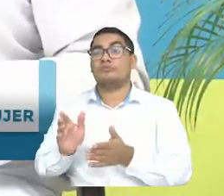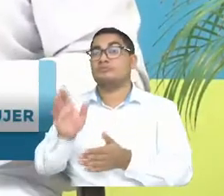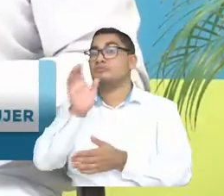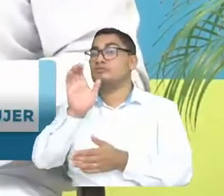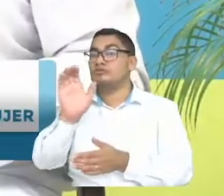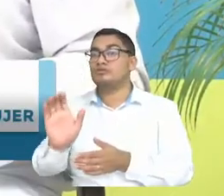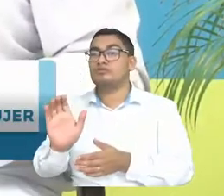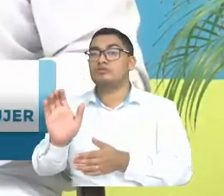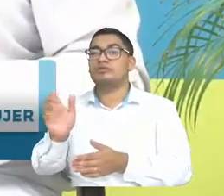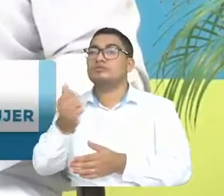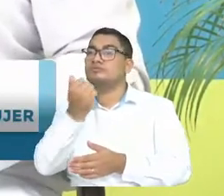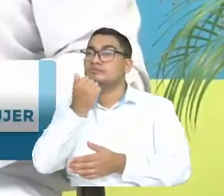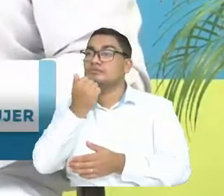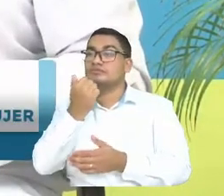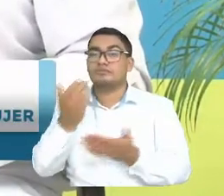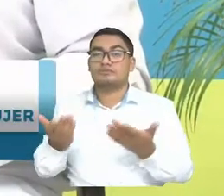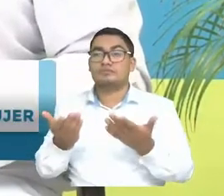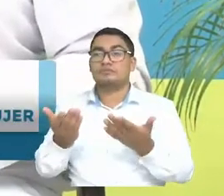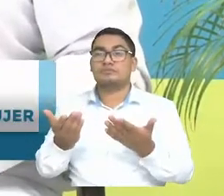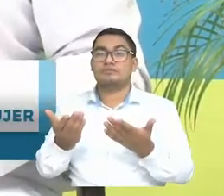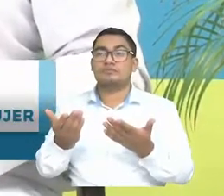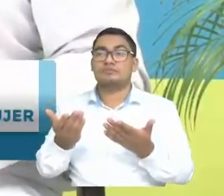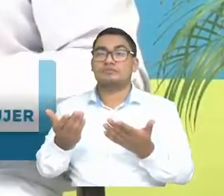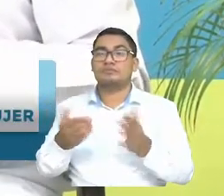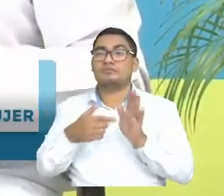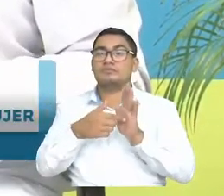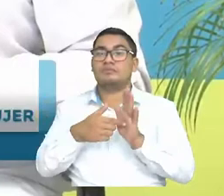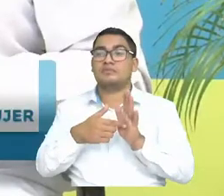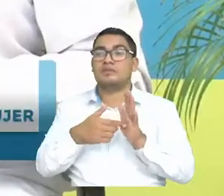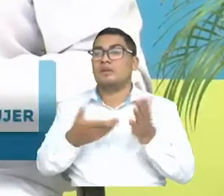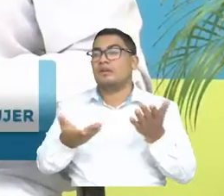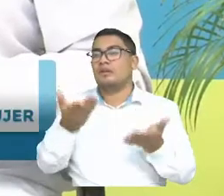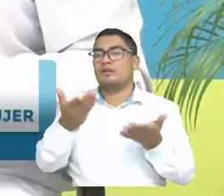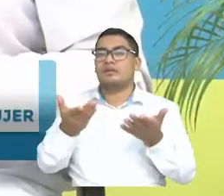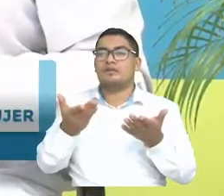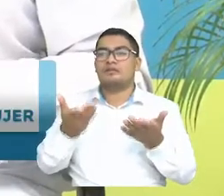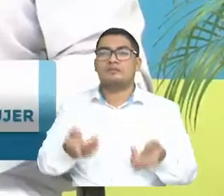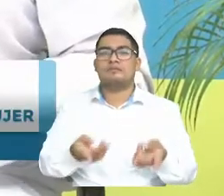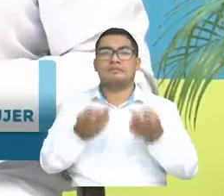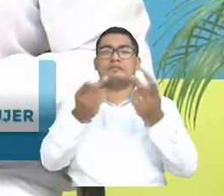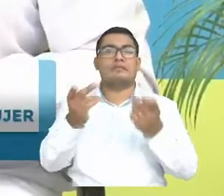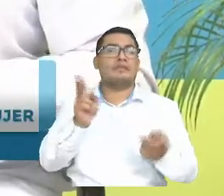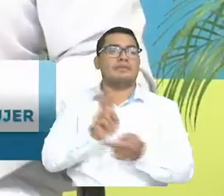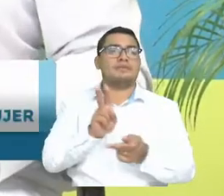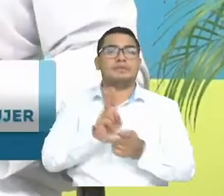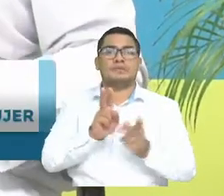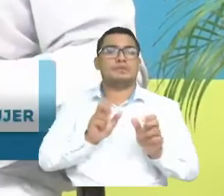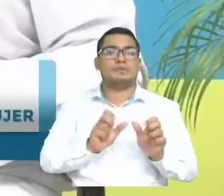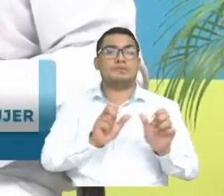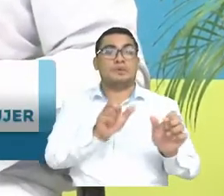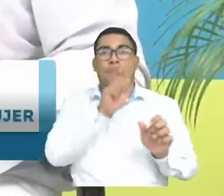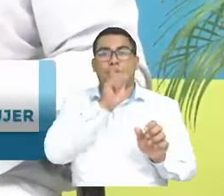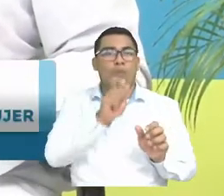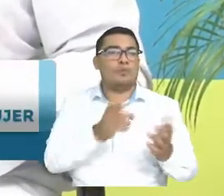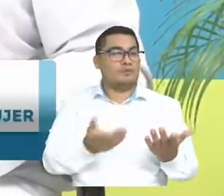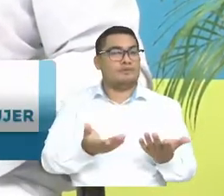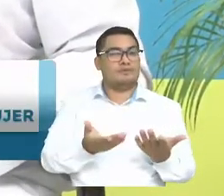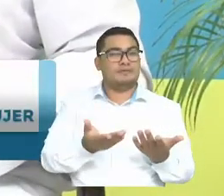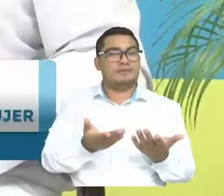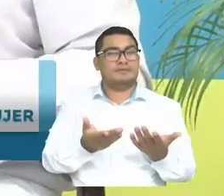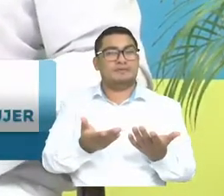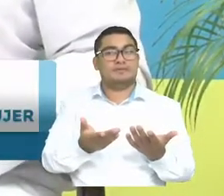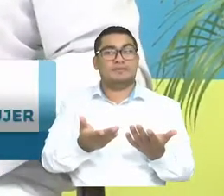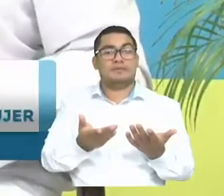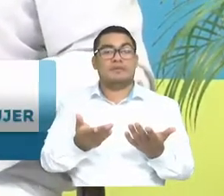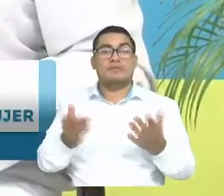error, ¿verdad?, de que a veces se dan adolescentes que tienen una vida sexual muy activa o personas que